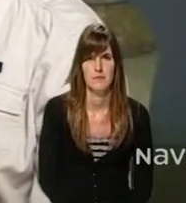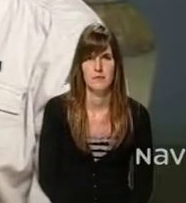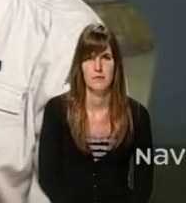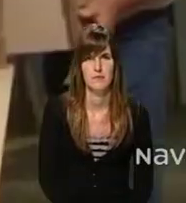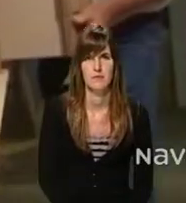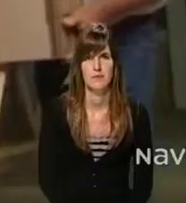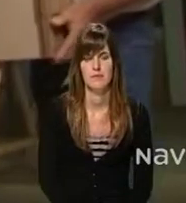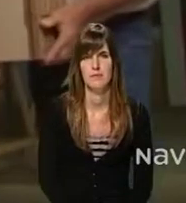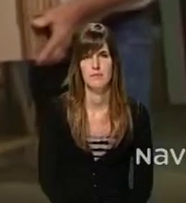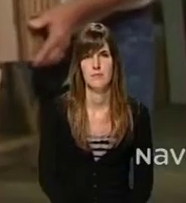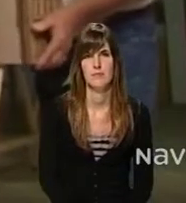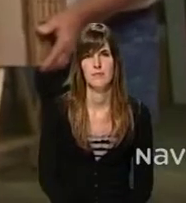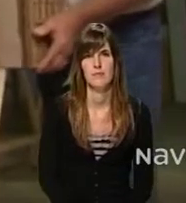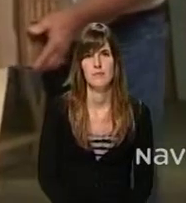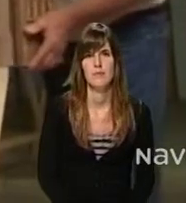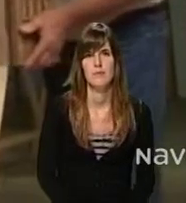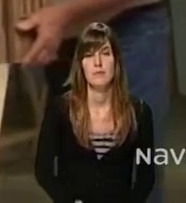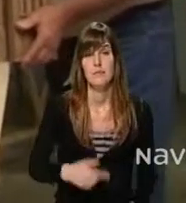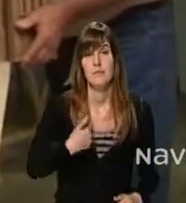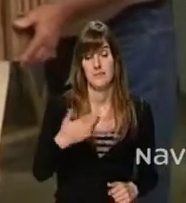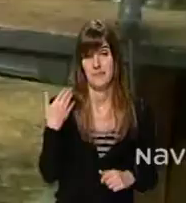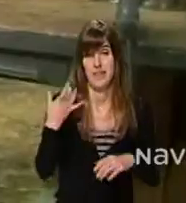Compré una máquina de tren